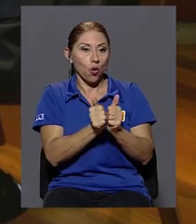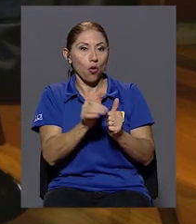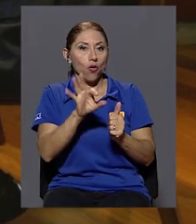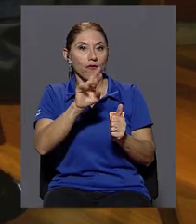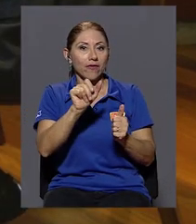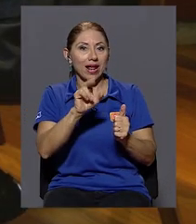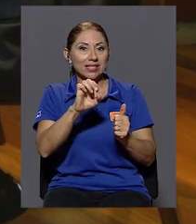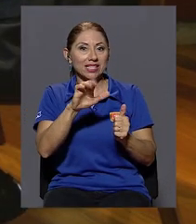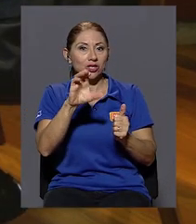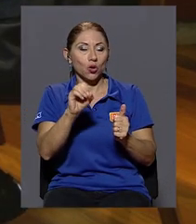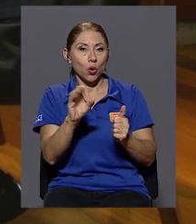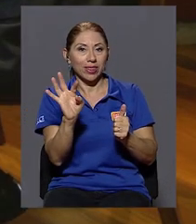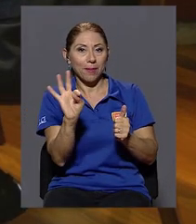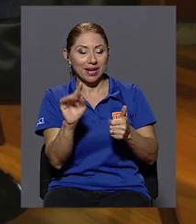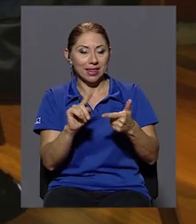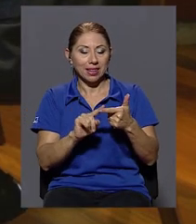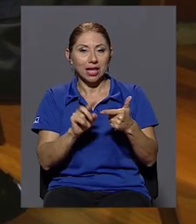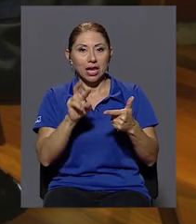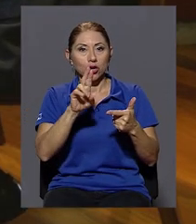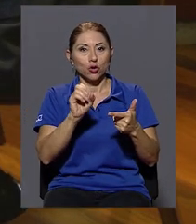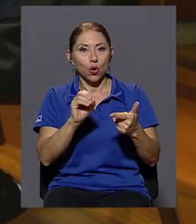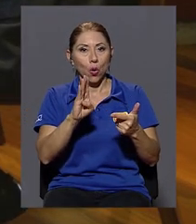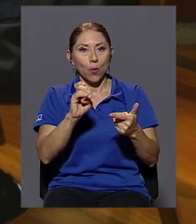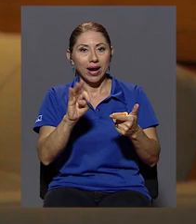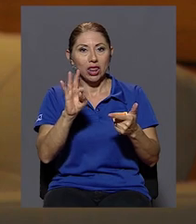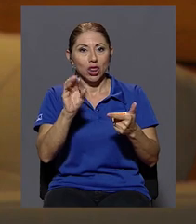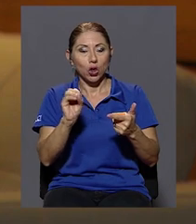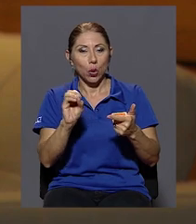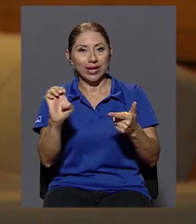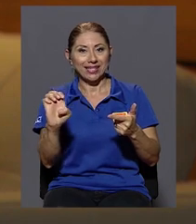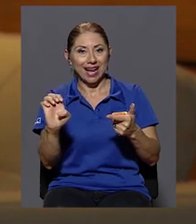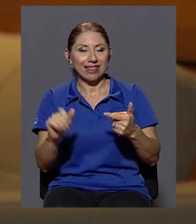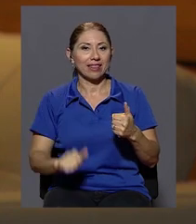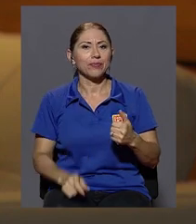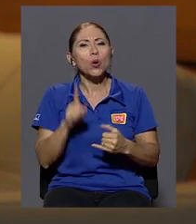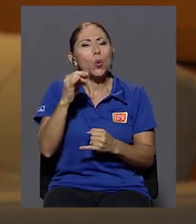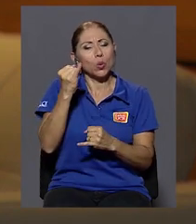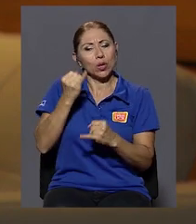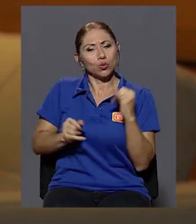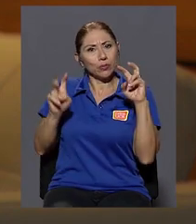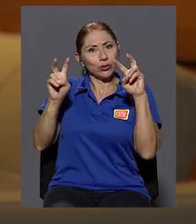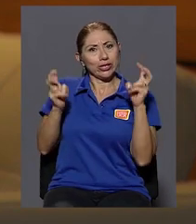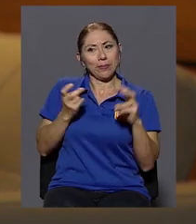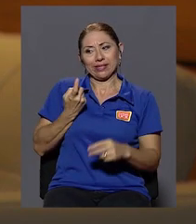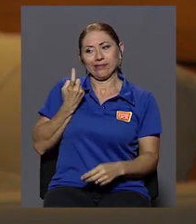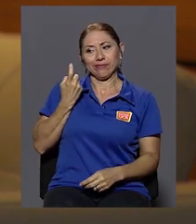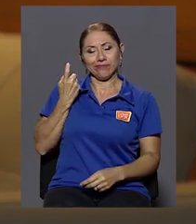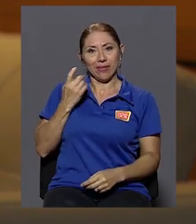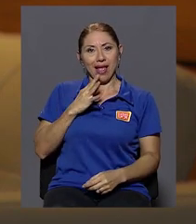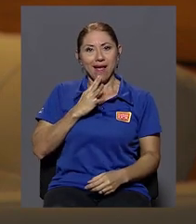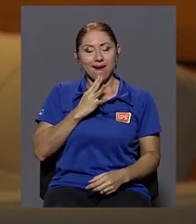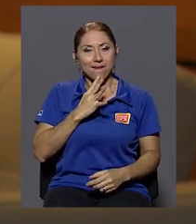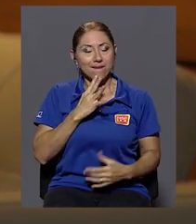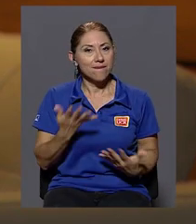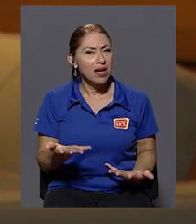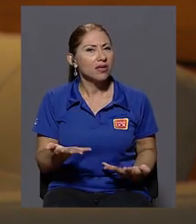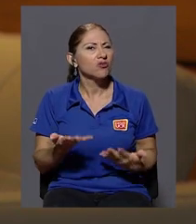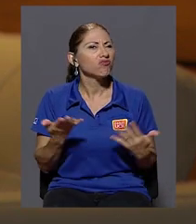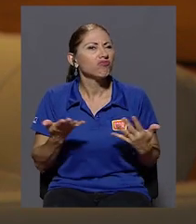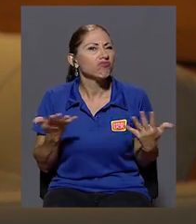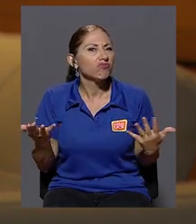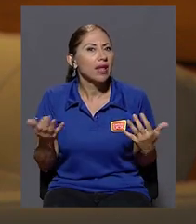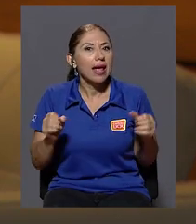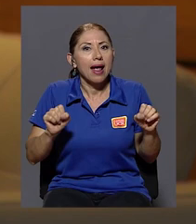Francisco Tamarit y Roberto Escalante. Uno de los últimos temas que estábamos tocando en nuestra conversación